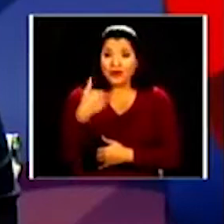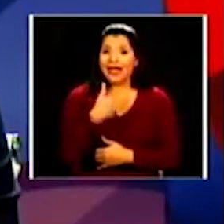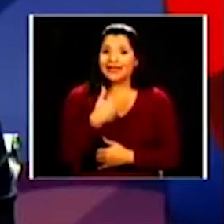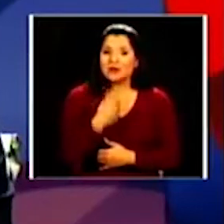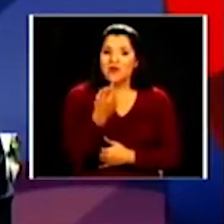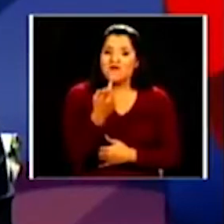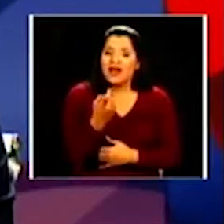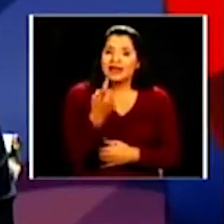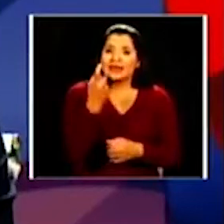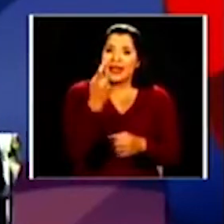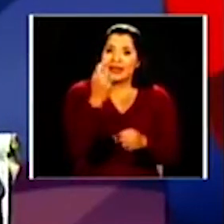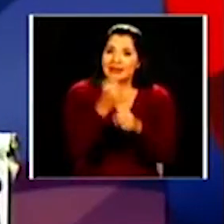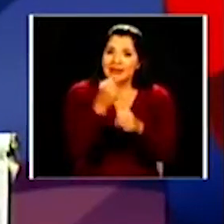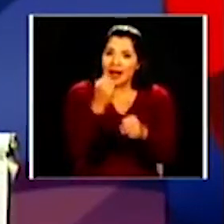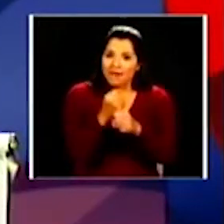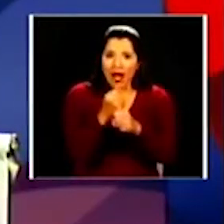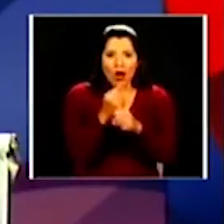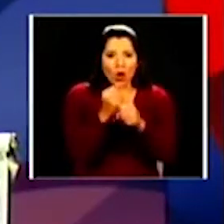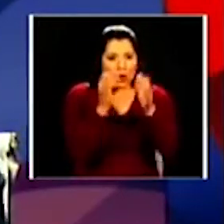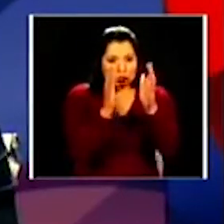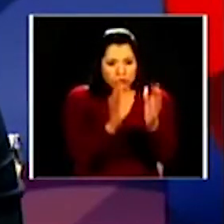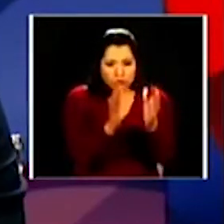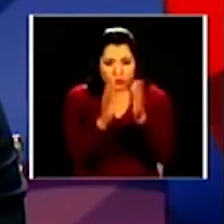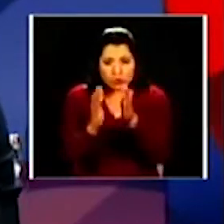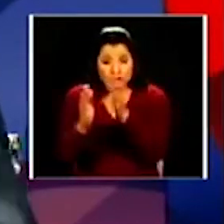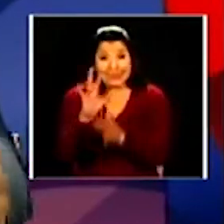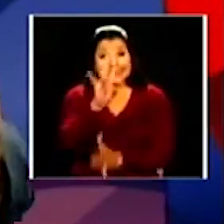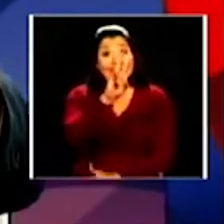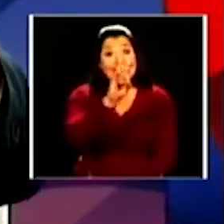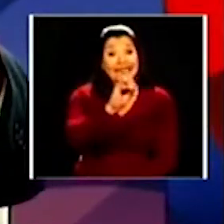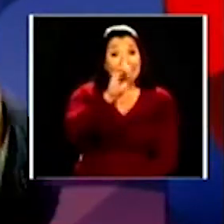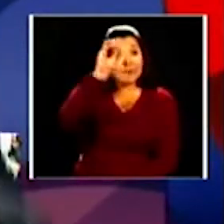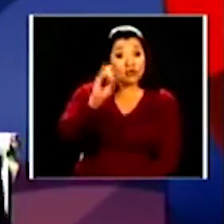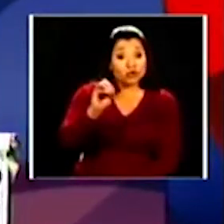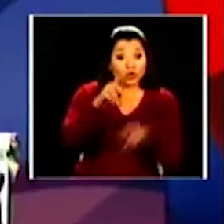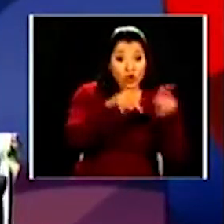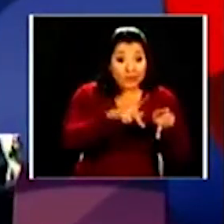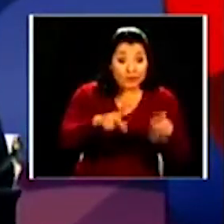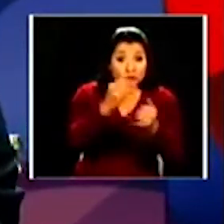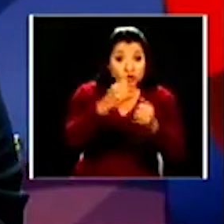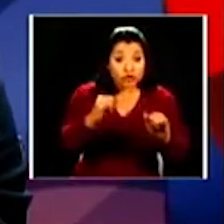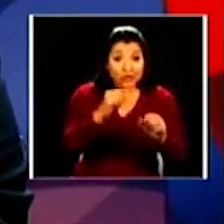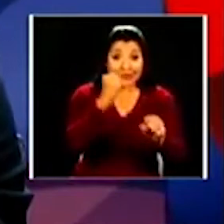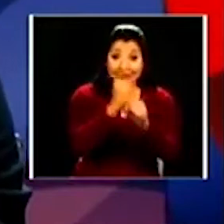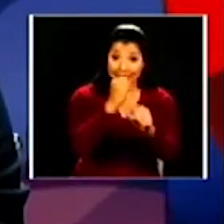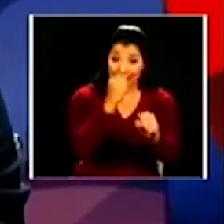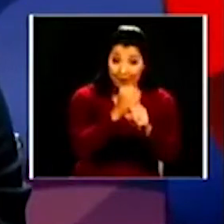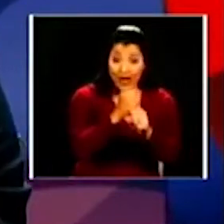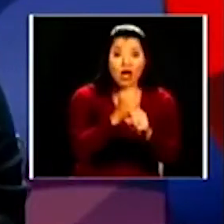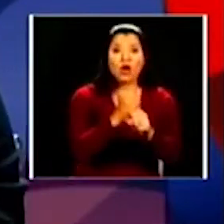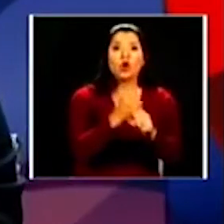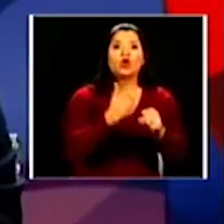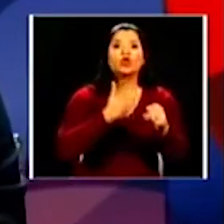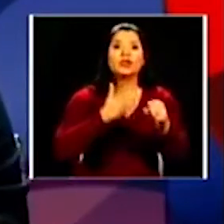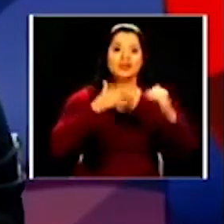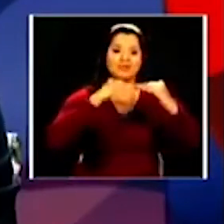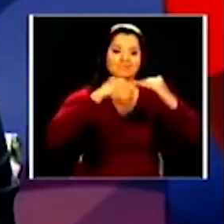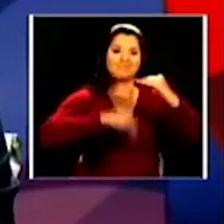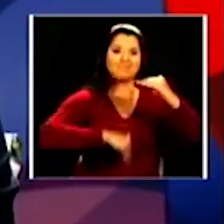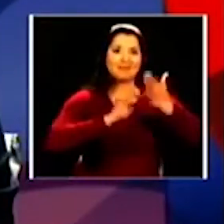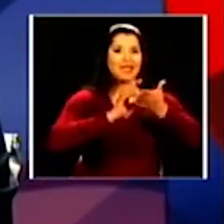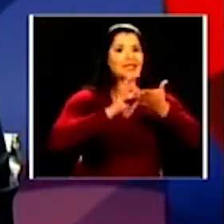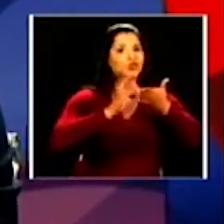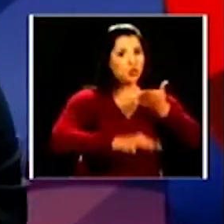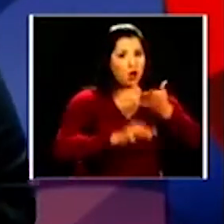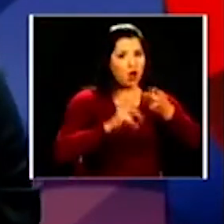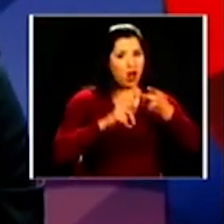El 70% de las personas desempleadas tienen niveles de escolaridad menor de la secundaria y cerca del